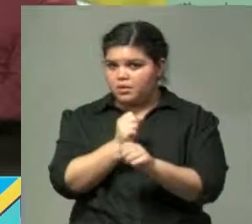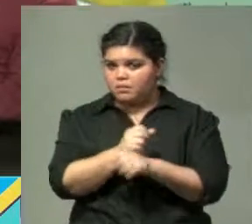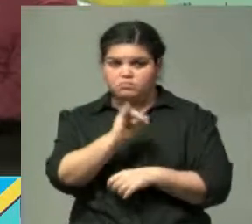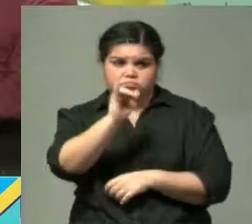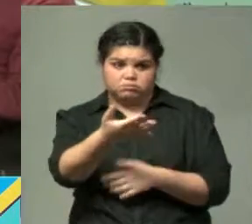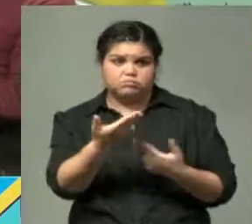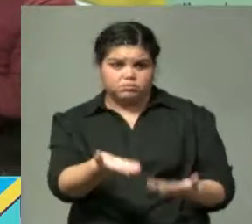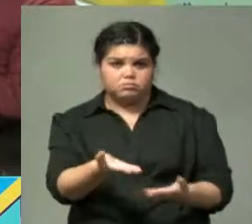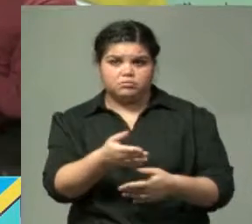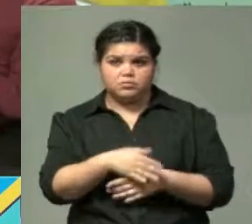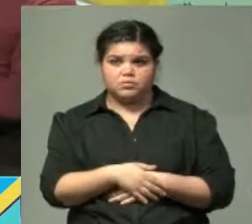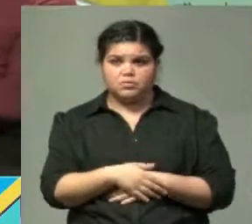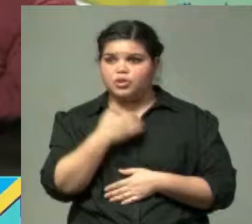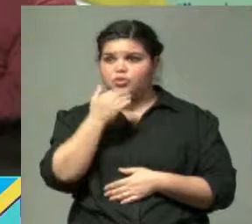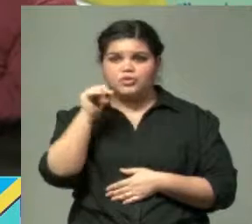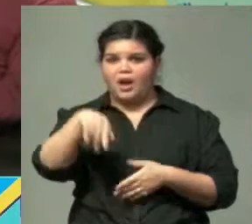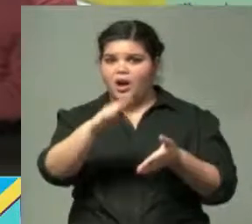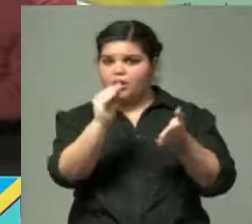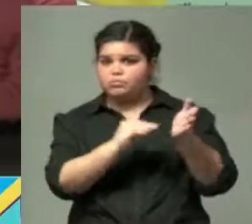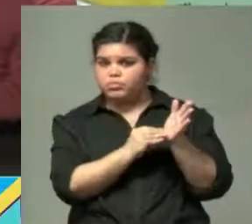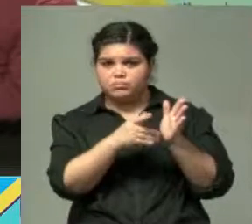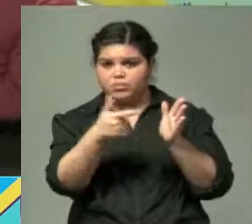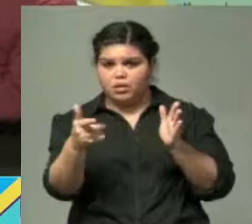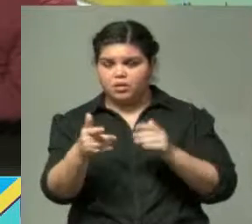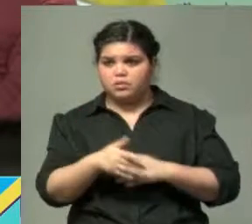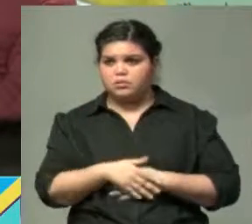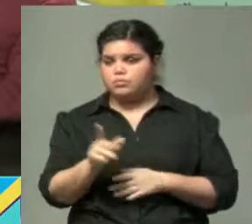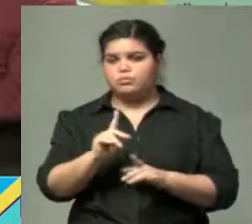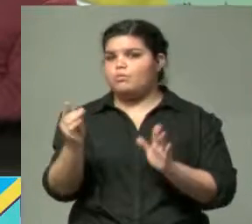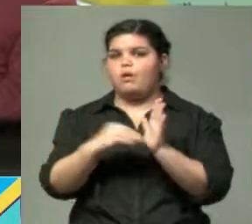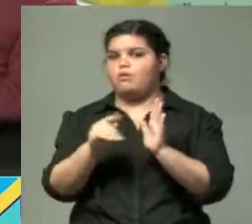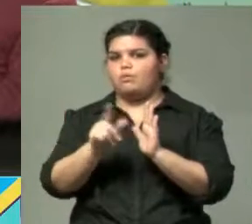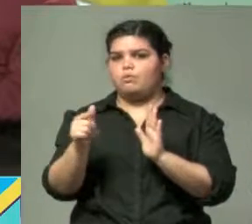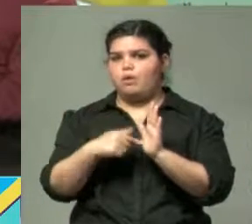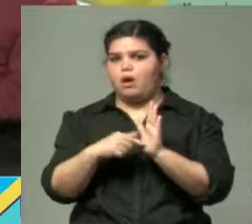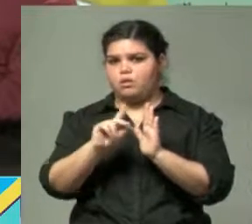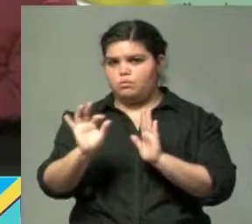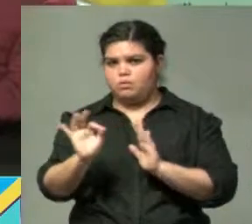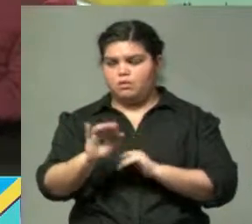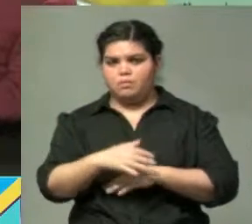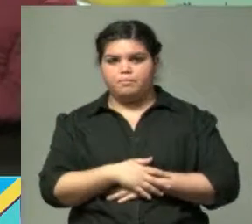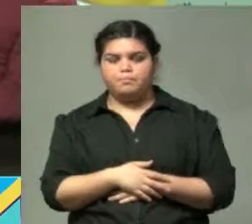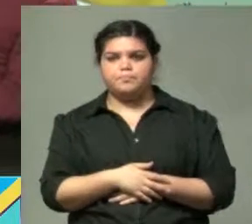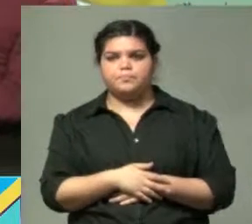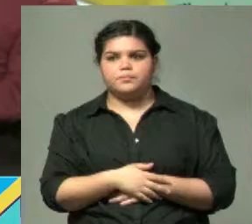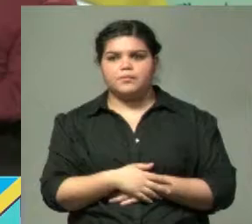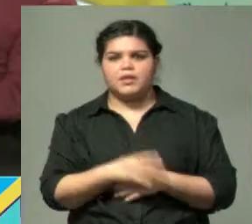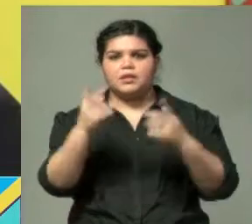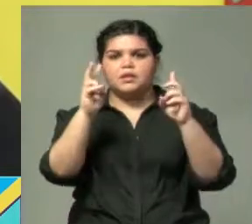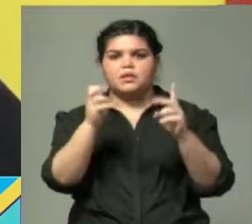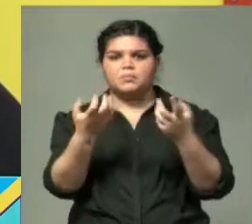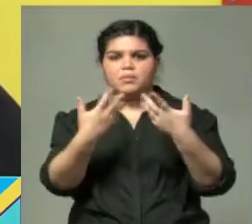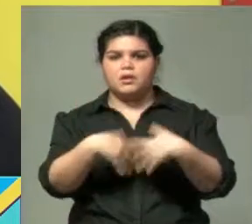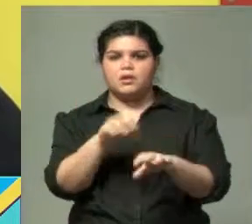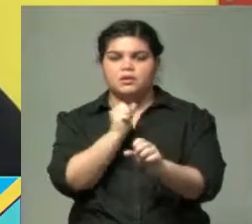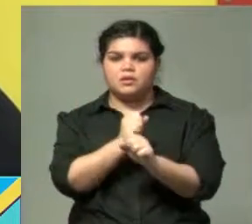no sé si está en la No, cifra en que- este dato no está está. contemplado, pero bueno. Tal cual. A ver, el tema es que respecto al empleo también hay que